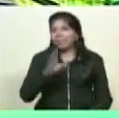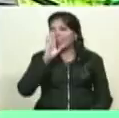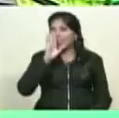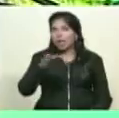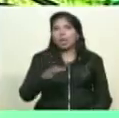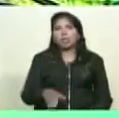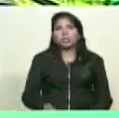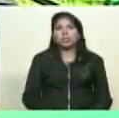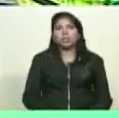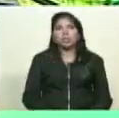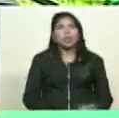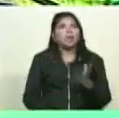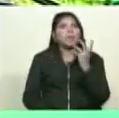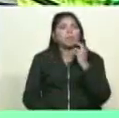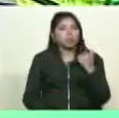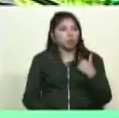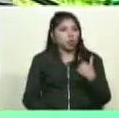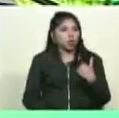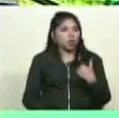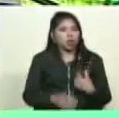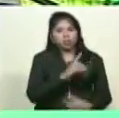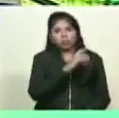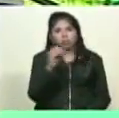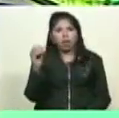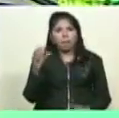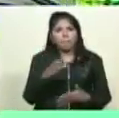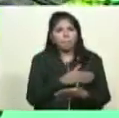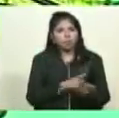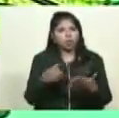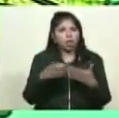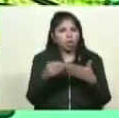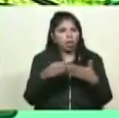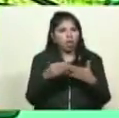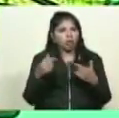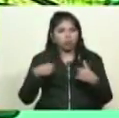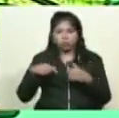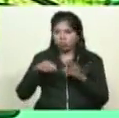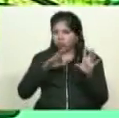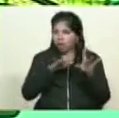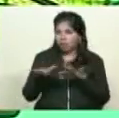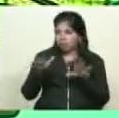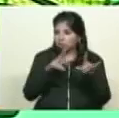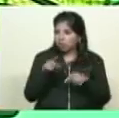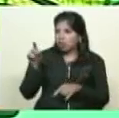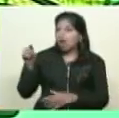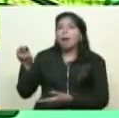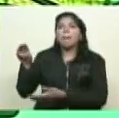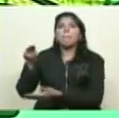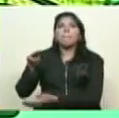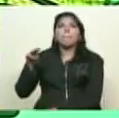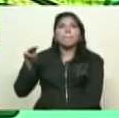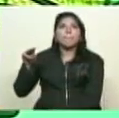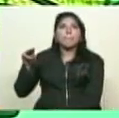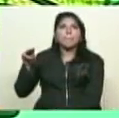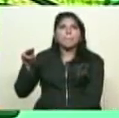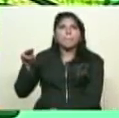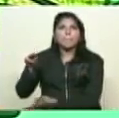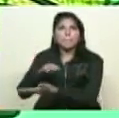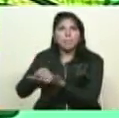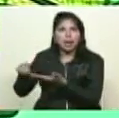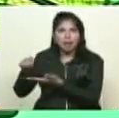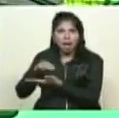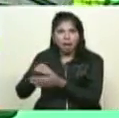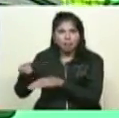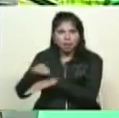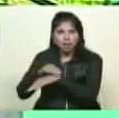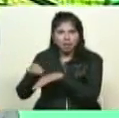dar 10 millones de dólares, 100 millones de dólares, y tú agarras y los depositas en una cuenta en Miami, compras tremenda mansión y